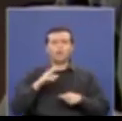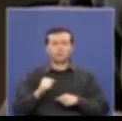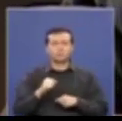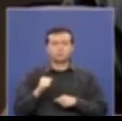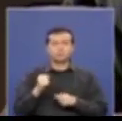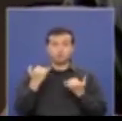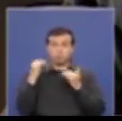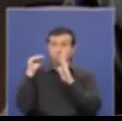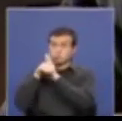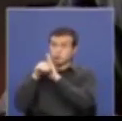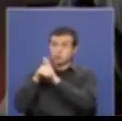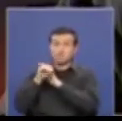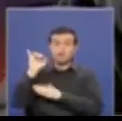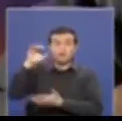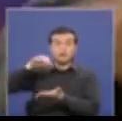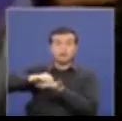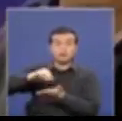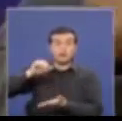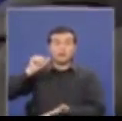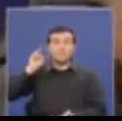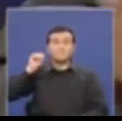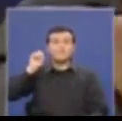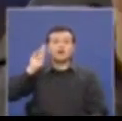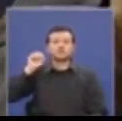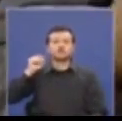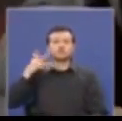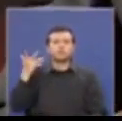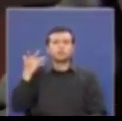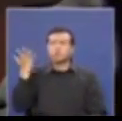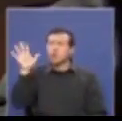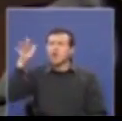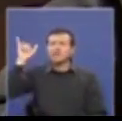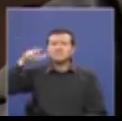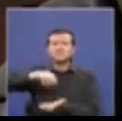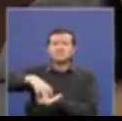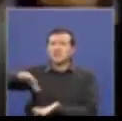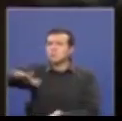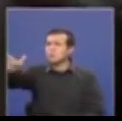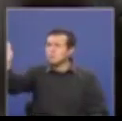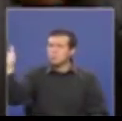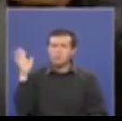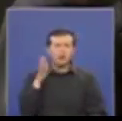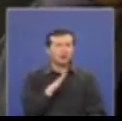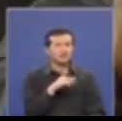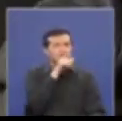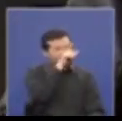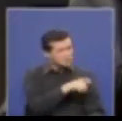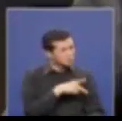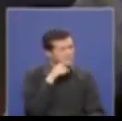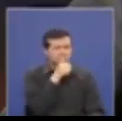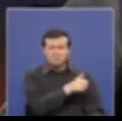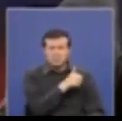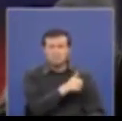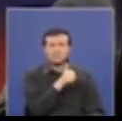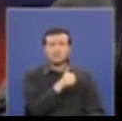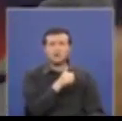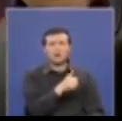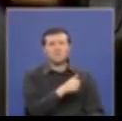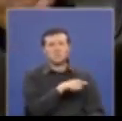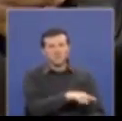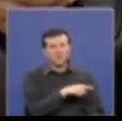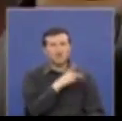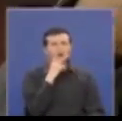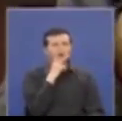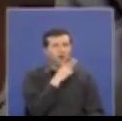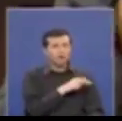Bueno, ya estamos buscando la Isla Mazor ni siquiera en Marte, en Júpiter, porque en Marte tampoco la encontramos. Este es este payaso, pues, ruin. Y